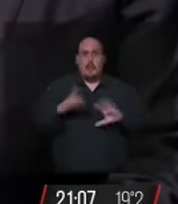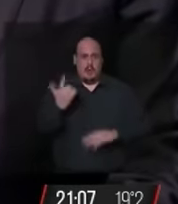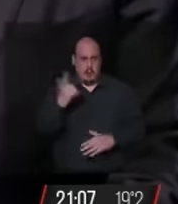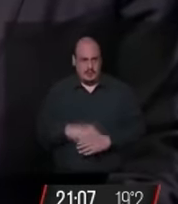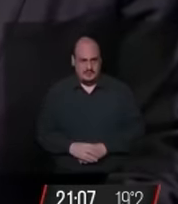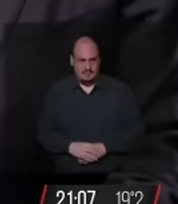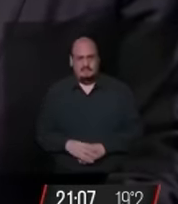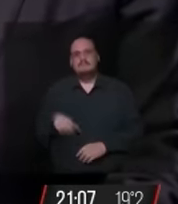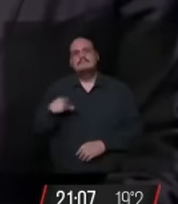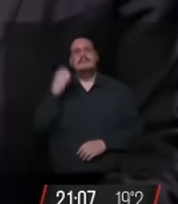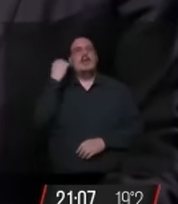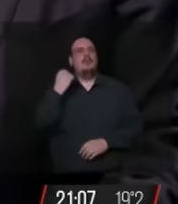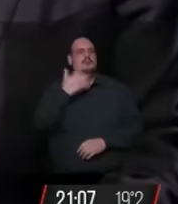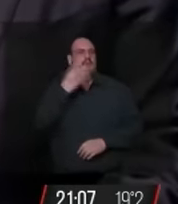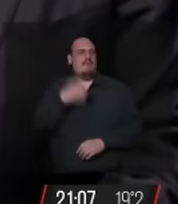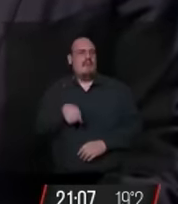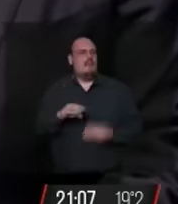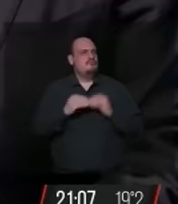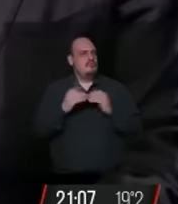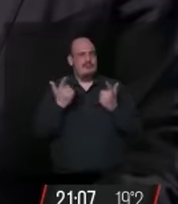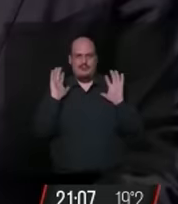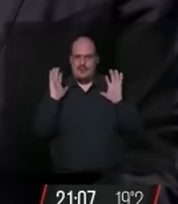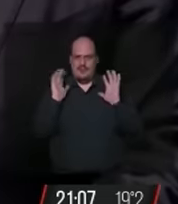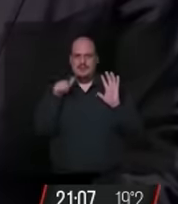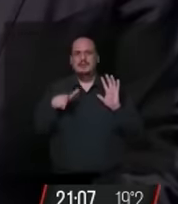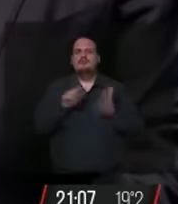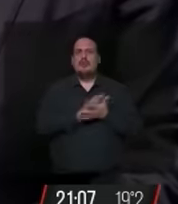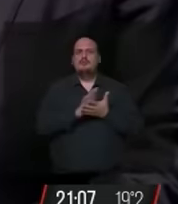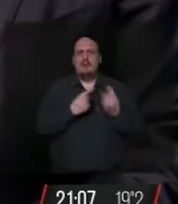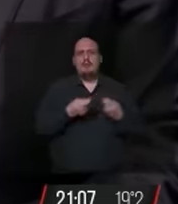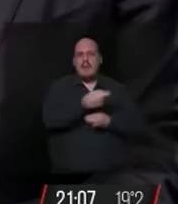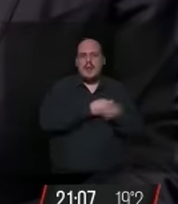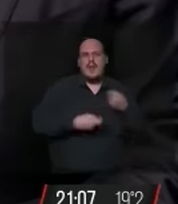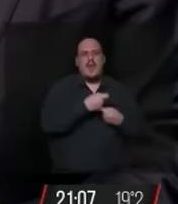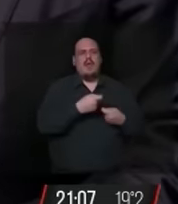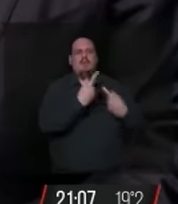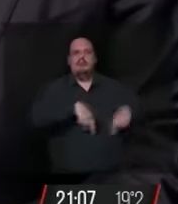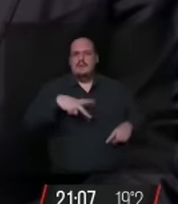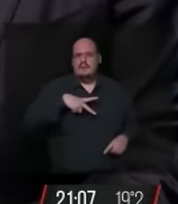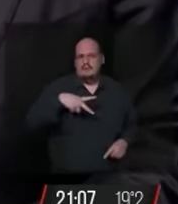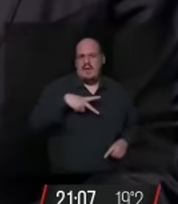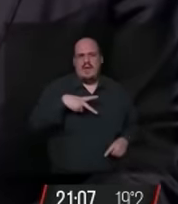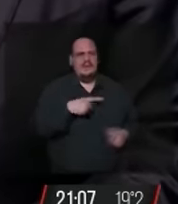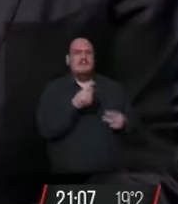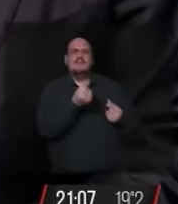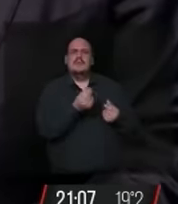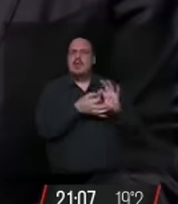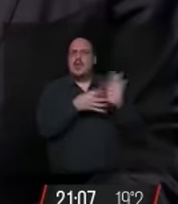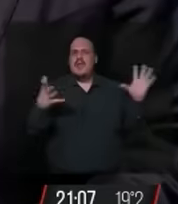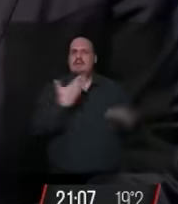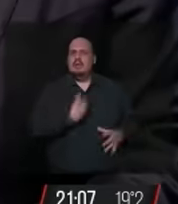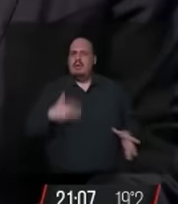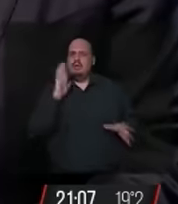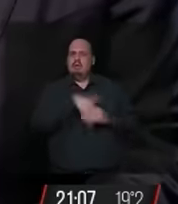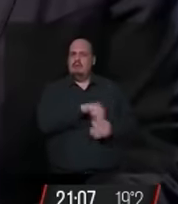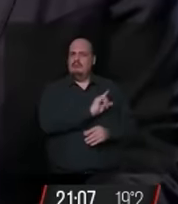problema para los economistas de verdad, porque eso se resuelve con mercados, con propiedad privada y precios libres y sin intervención estatal. Pero eso no